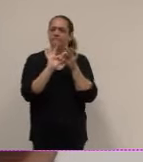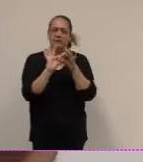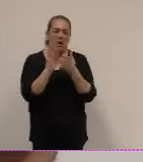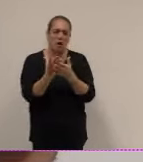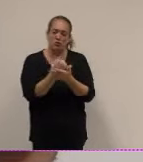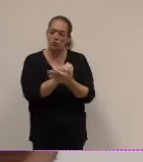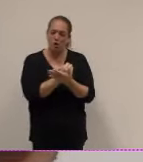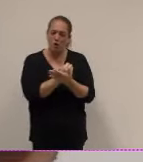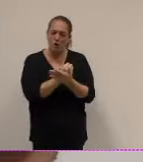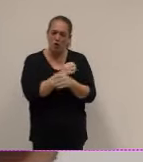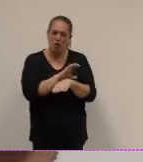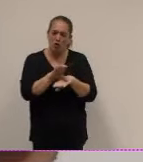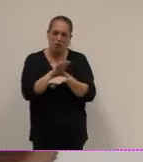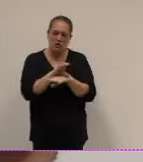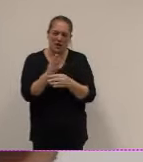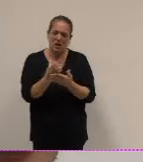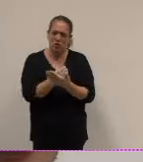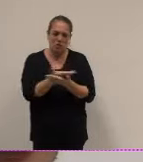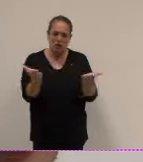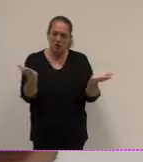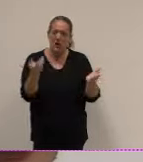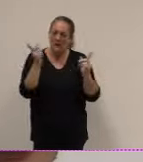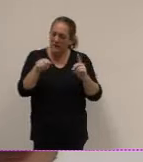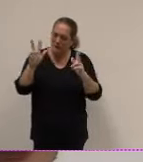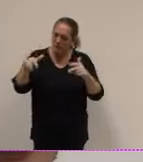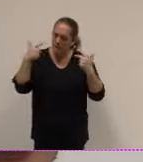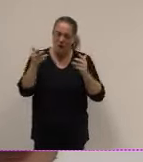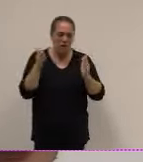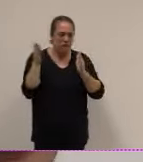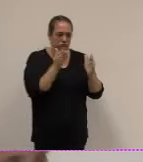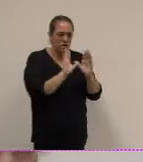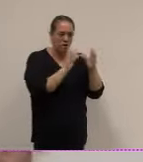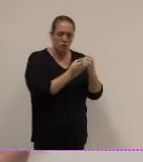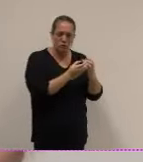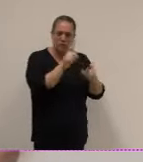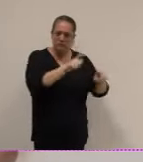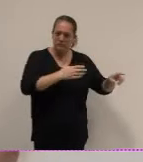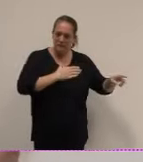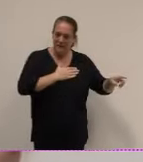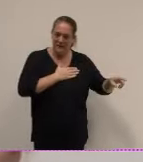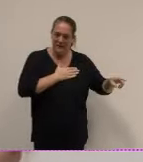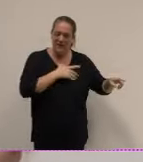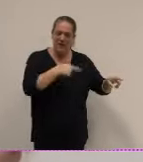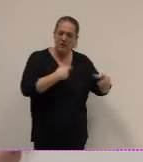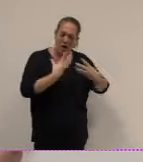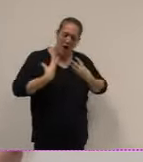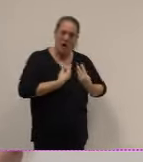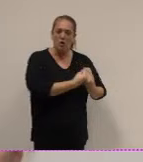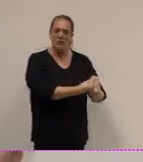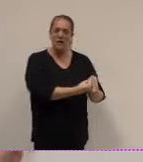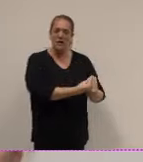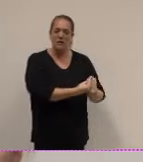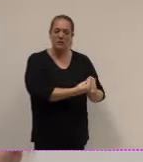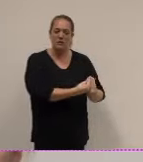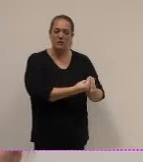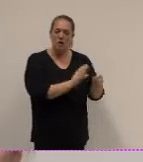todos los consejeros. Y permítame también dirigirme a mi grupo, a mi gente, a los que me han acompañado, nos han acompañado,